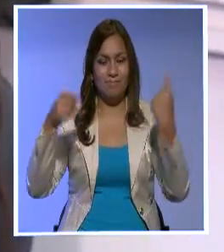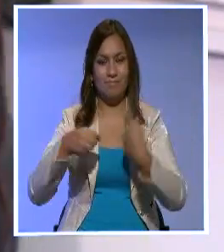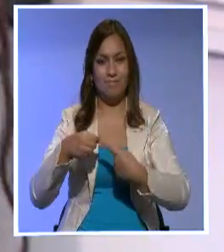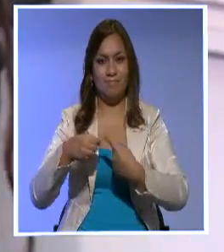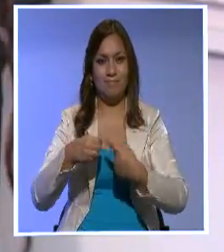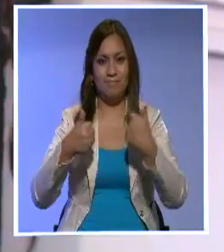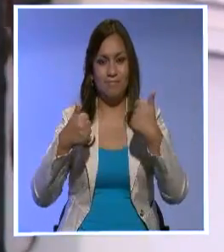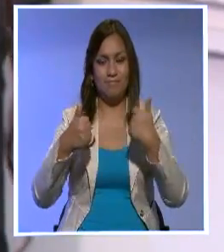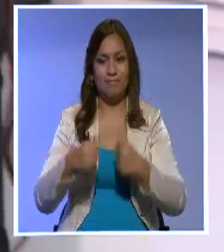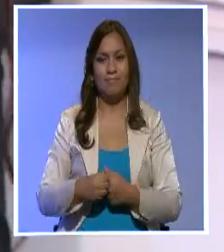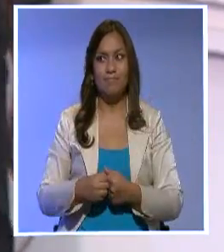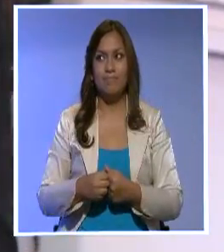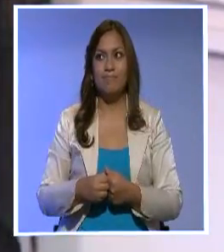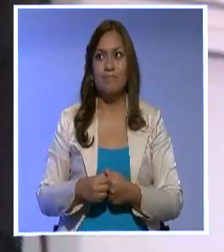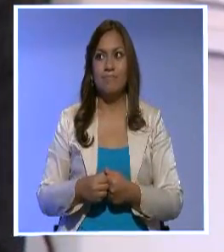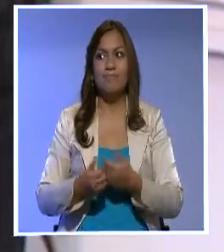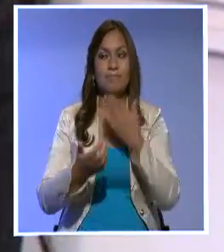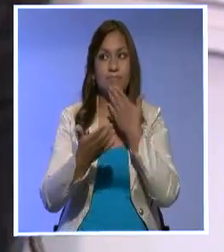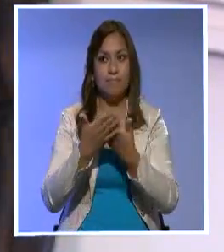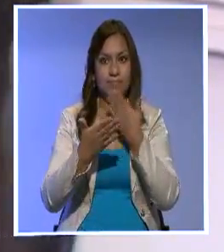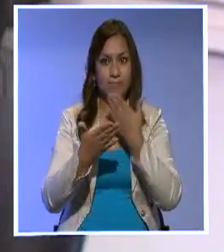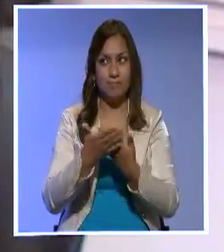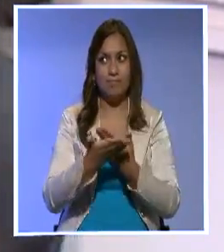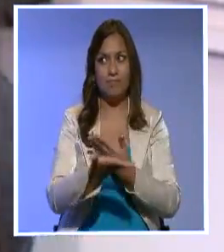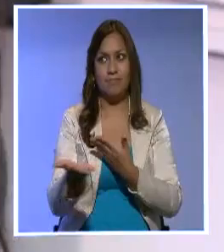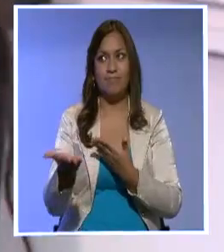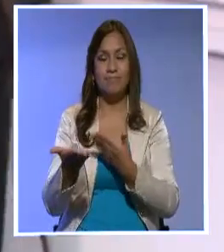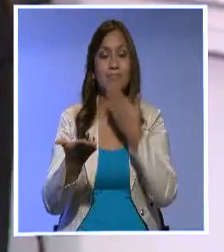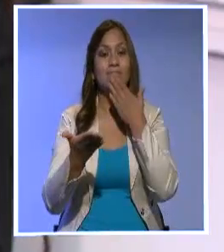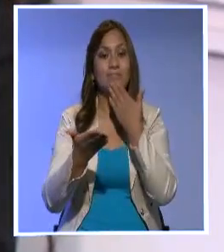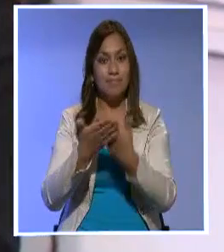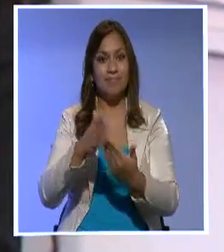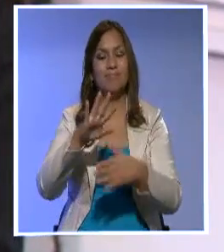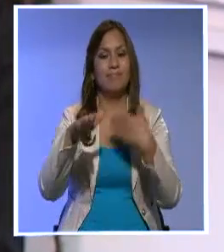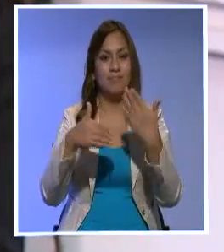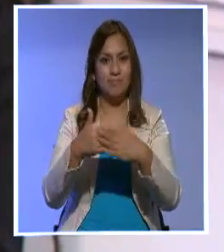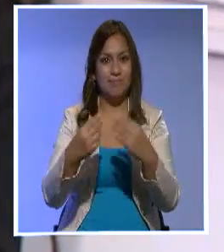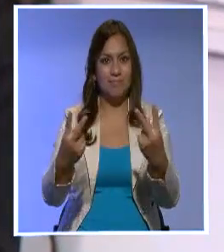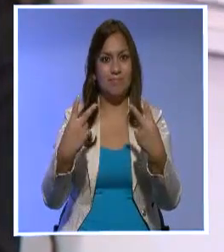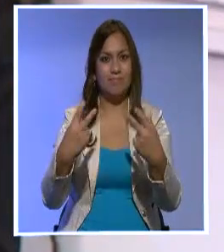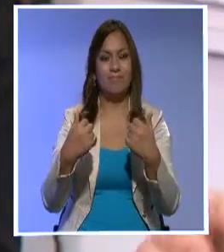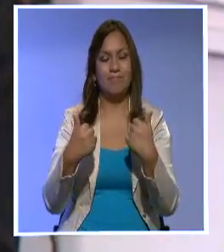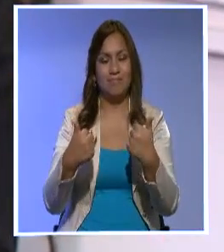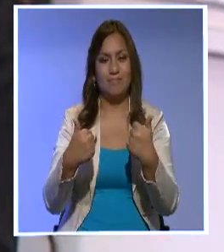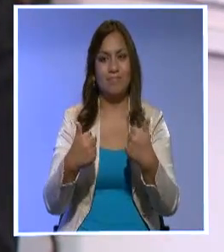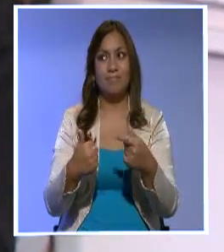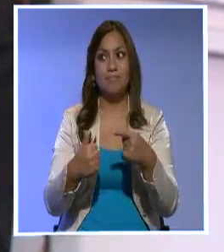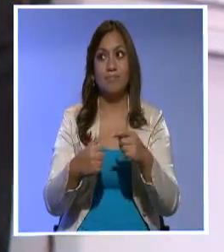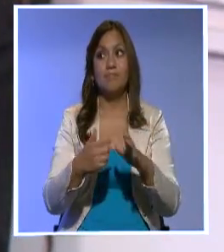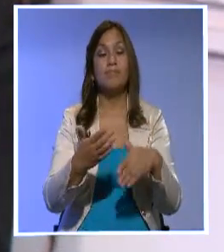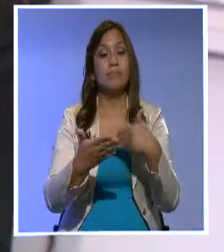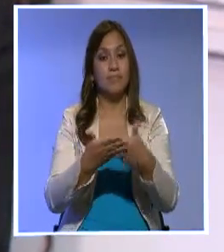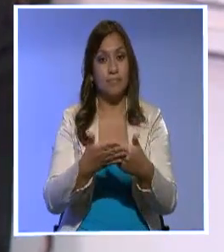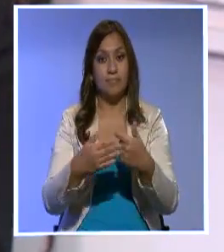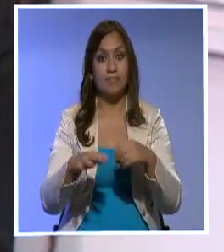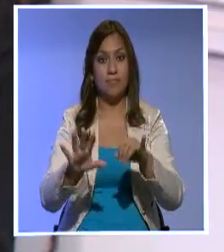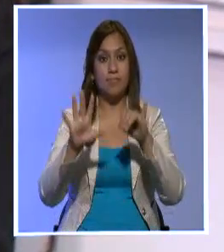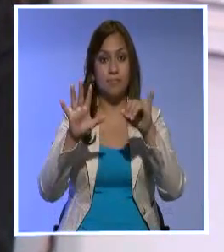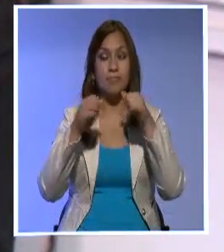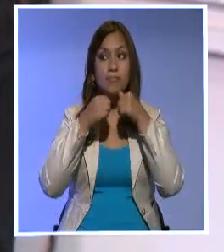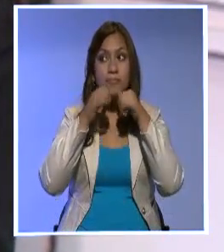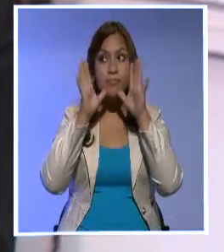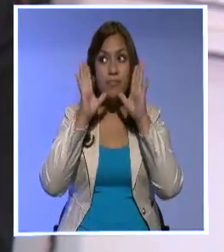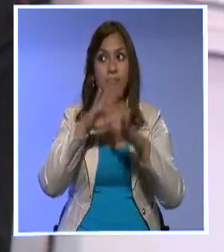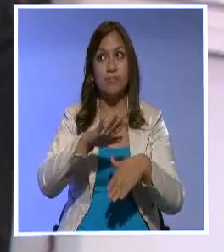y nos estuvimos viendo presión muchas gracias ramón gracias a esas gracias a todas y todos ustedes por permitirnos llegar a este 6 de diciembre a